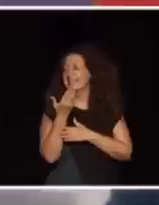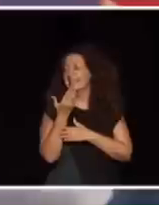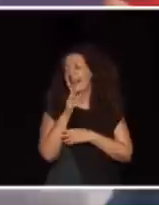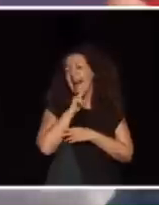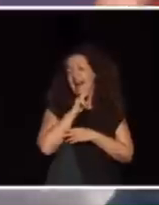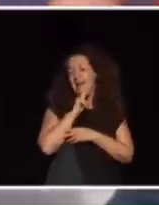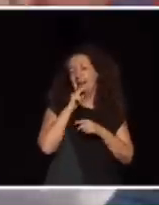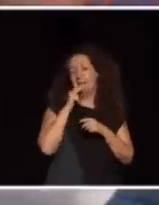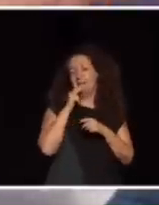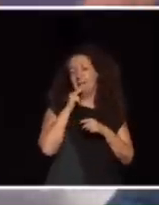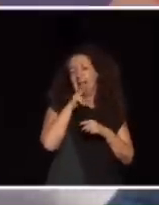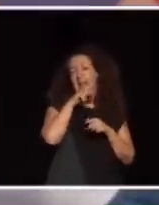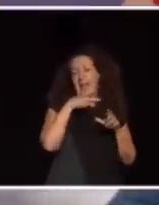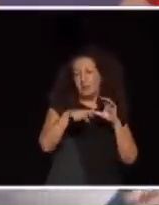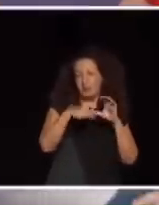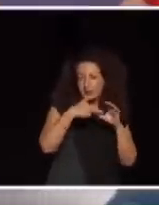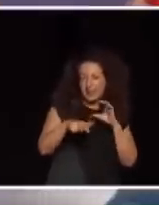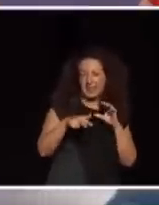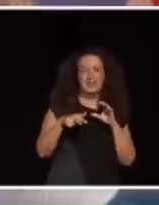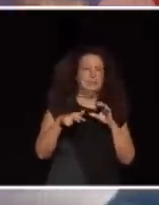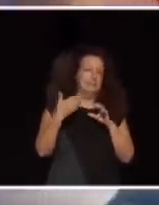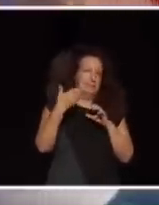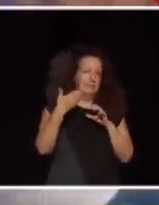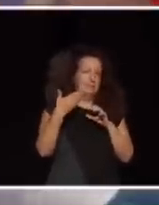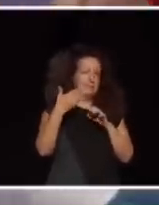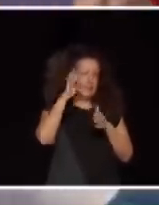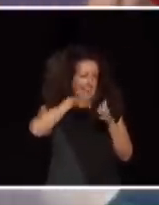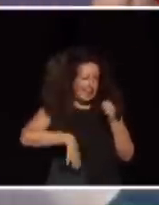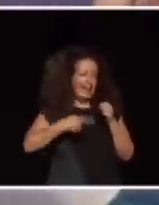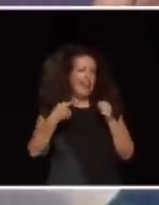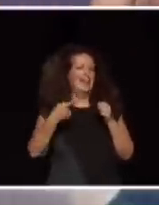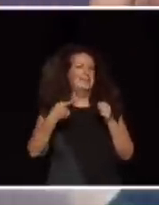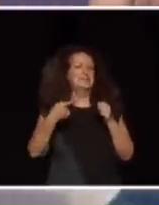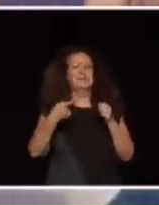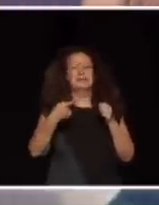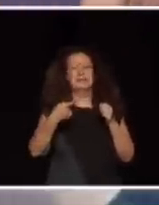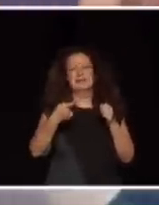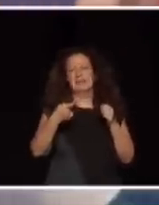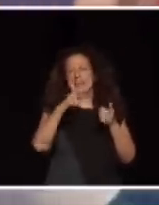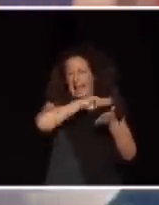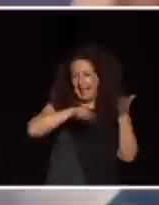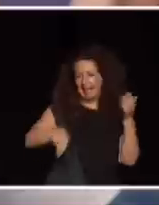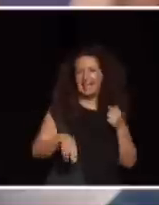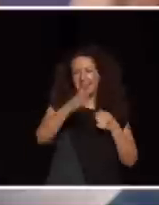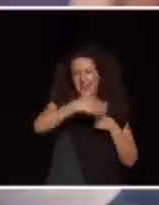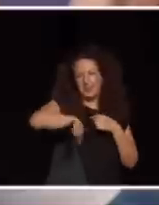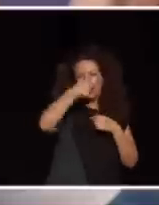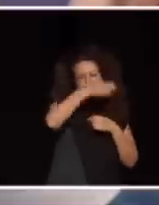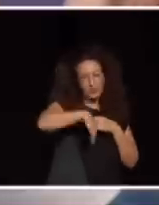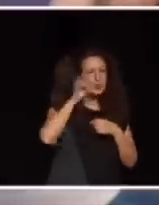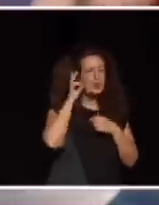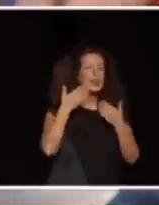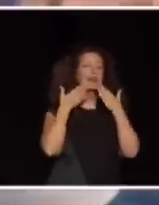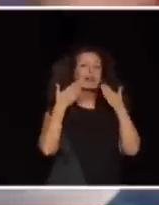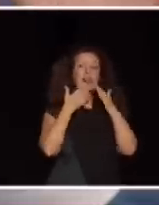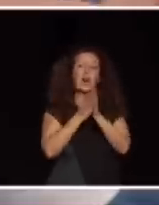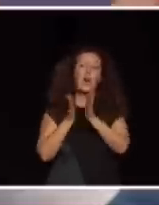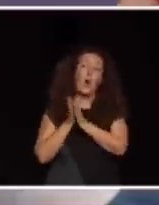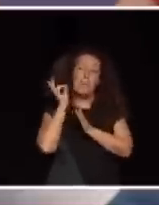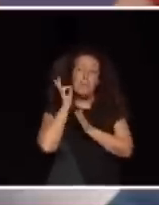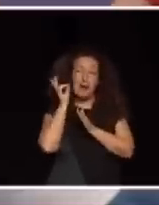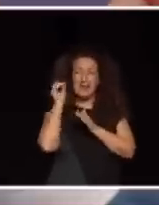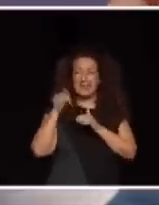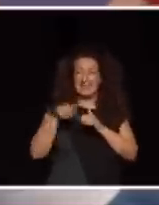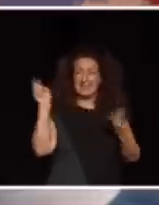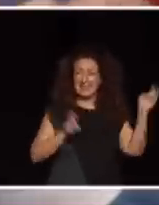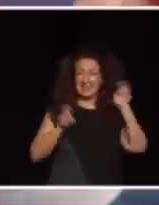egunon, buenos días a todas, a todos y a todes. Gracias a todas las compañeras que estáis